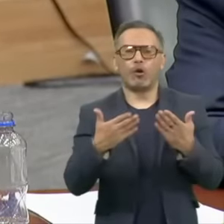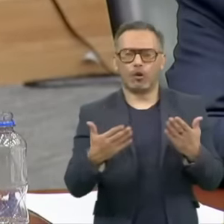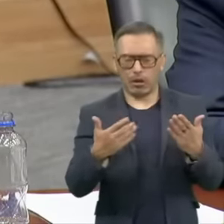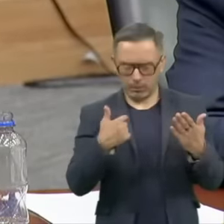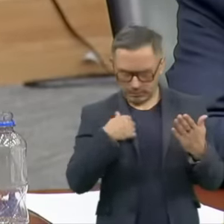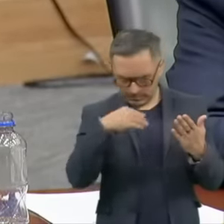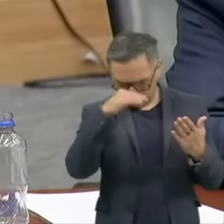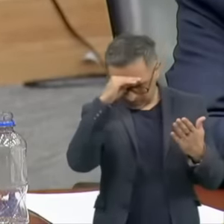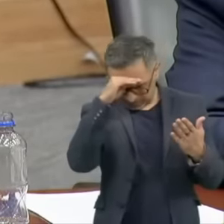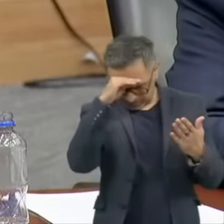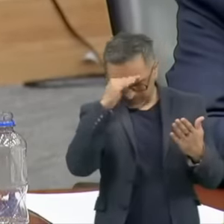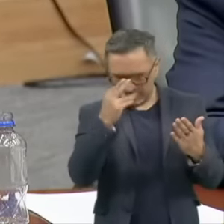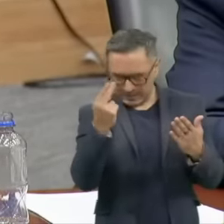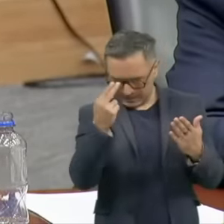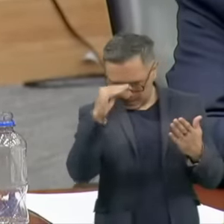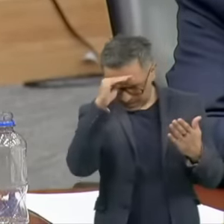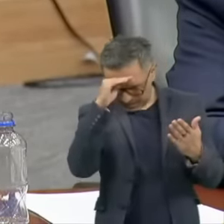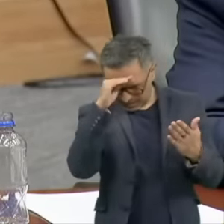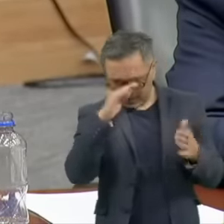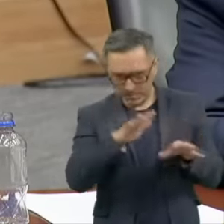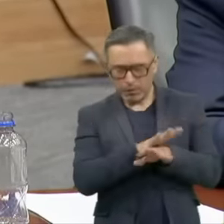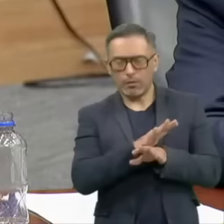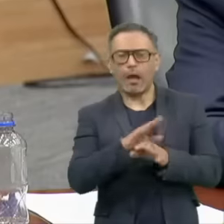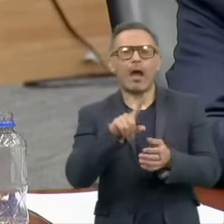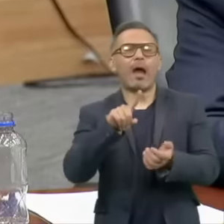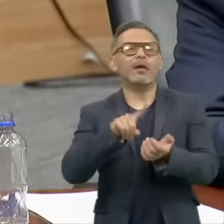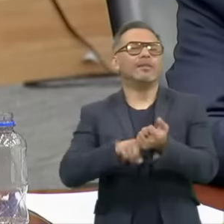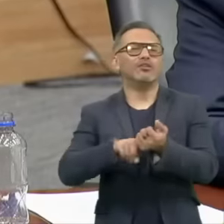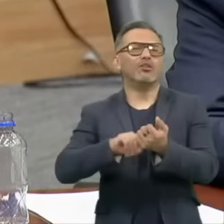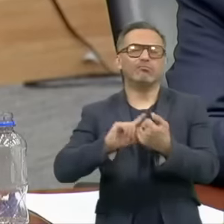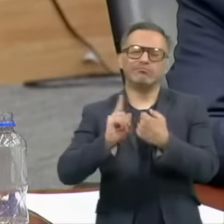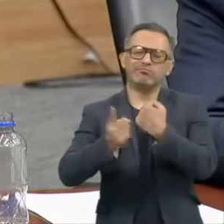repensar. Pero el fondo lo que quiere decir es,